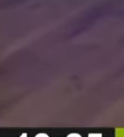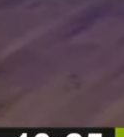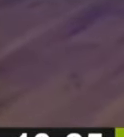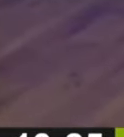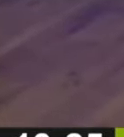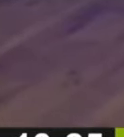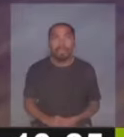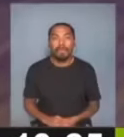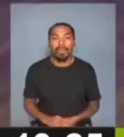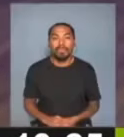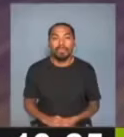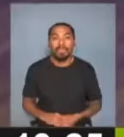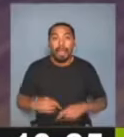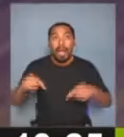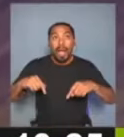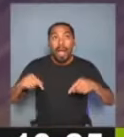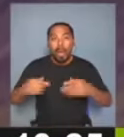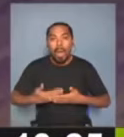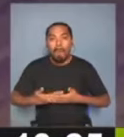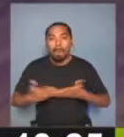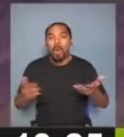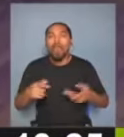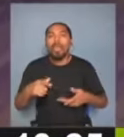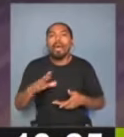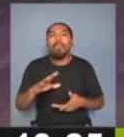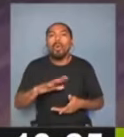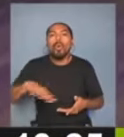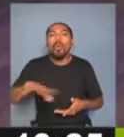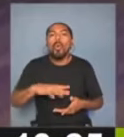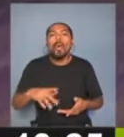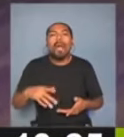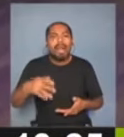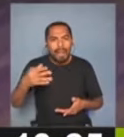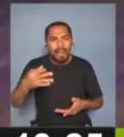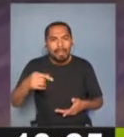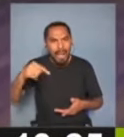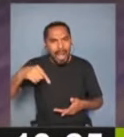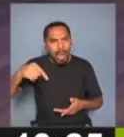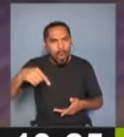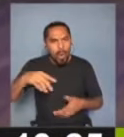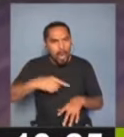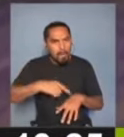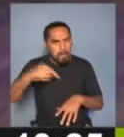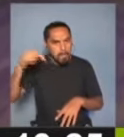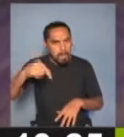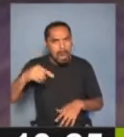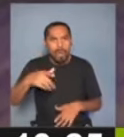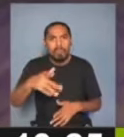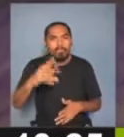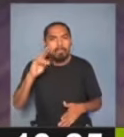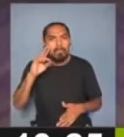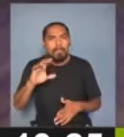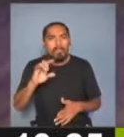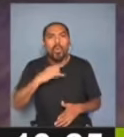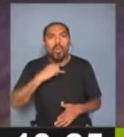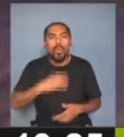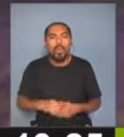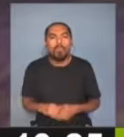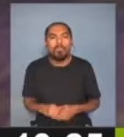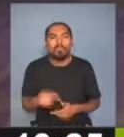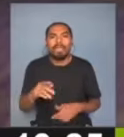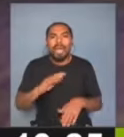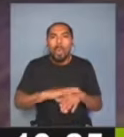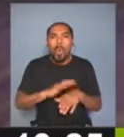y ahora vamos a conocer Cuál es el panorama en estos precisos momentos en la provincia como consecuencia justamente el temporal